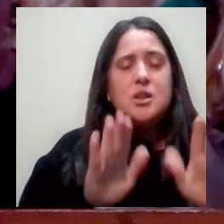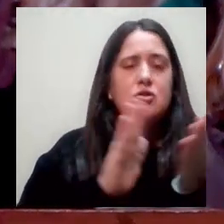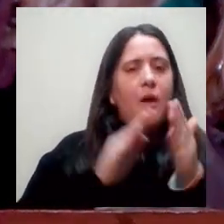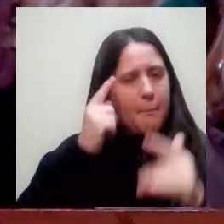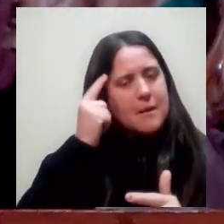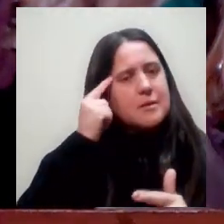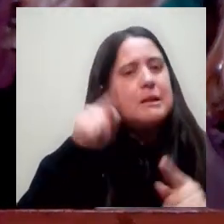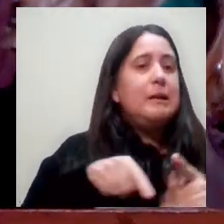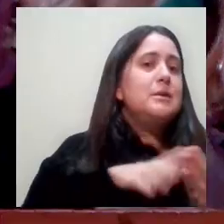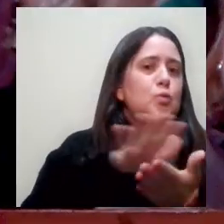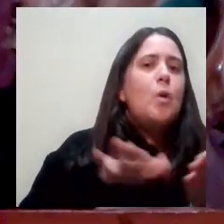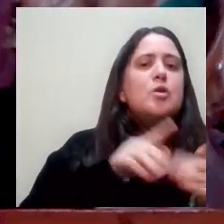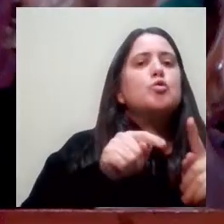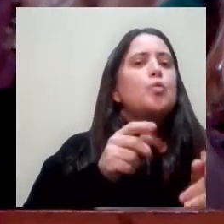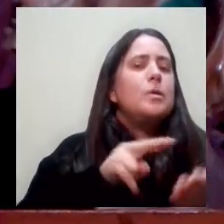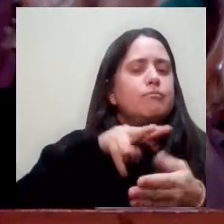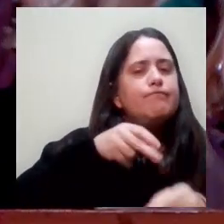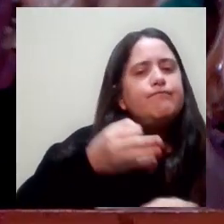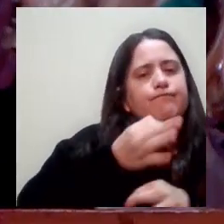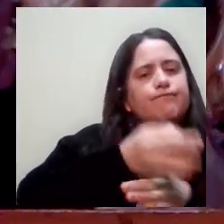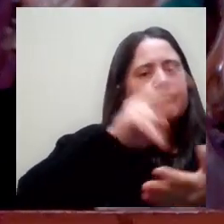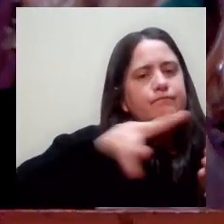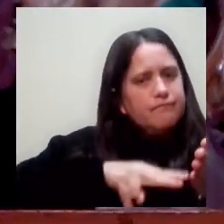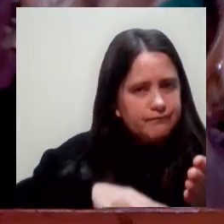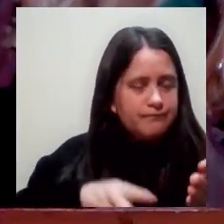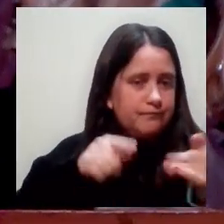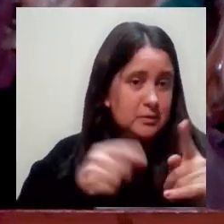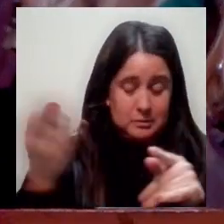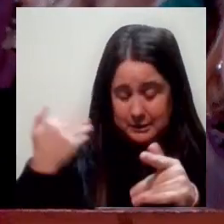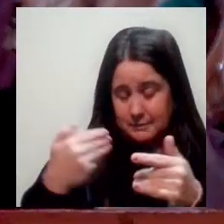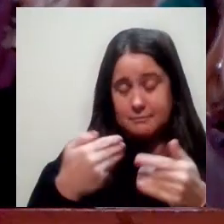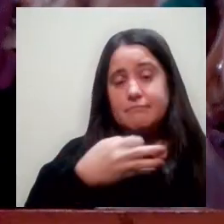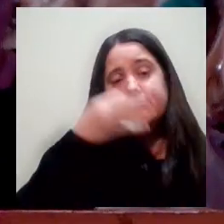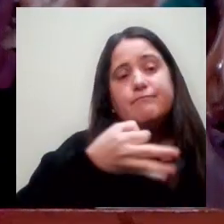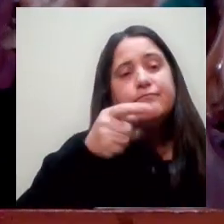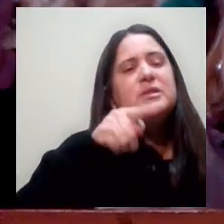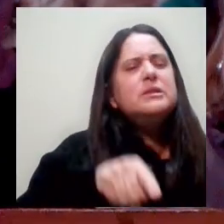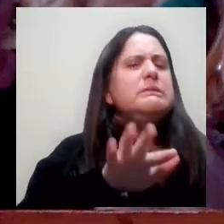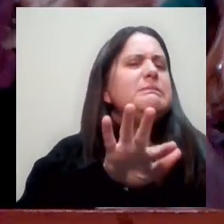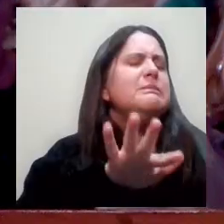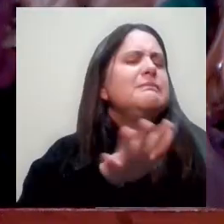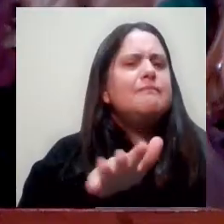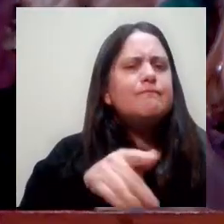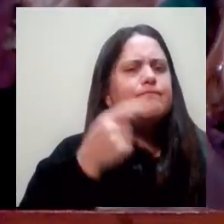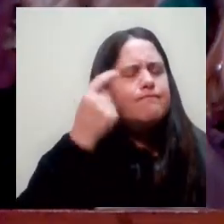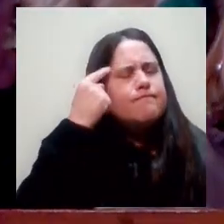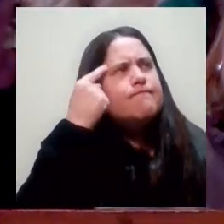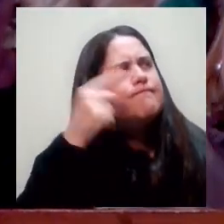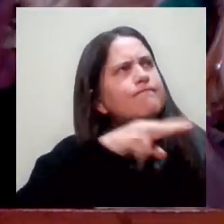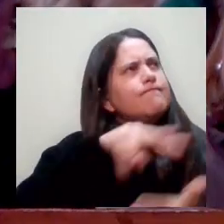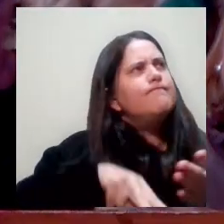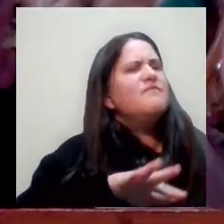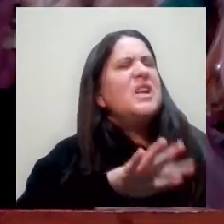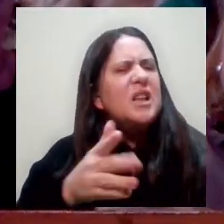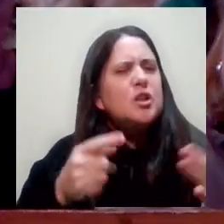la enseñanza de la lectura, como Valentina empezaba. Y en esto de la concepción de lectura, yo les voy a